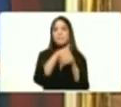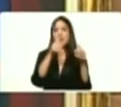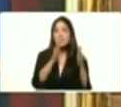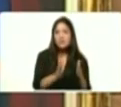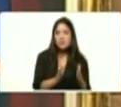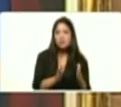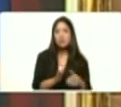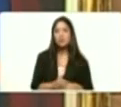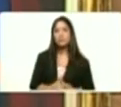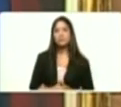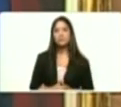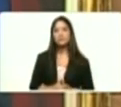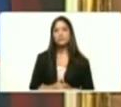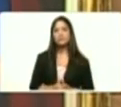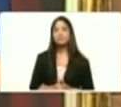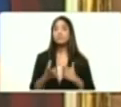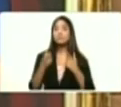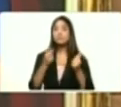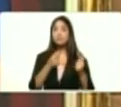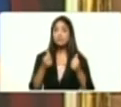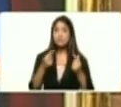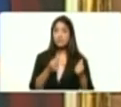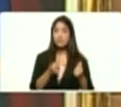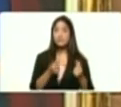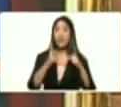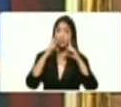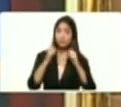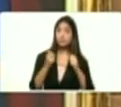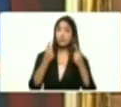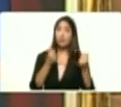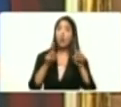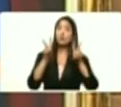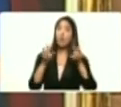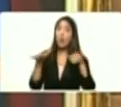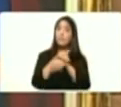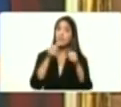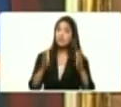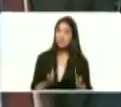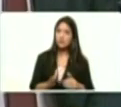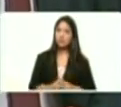del área económica, compañero, nuevos ministros,